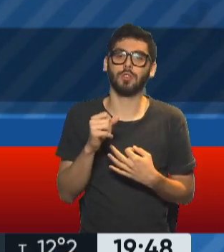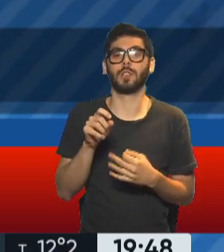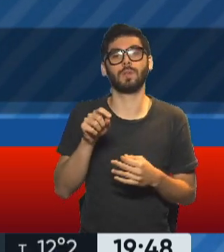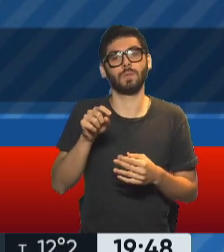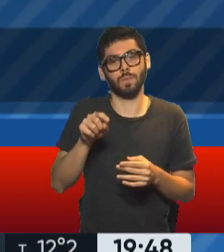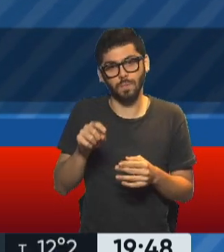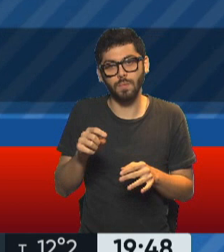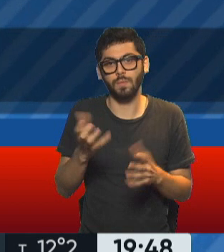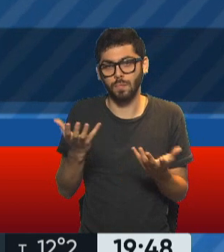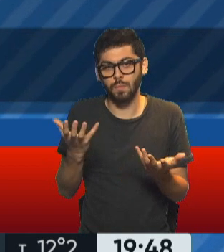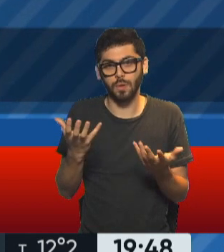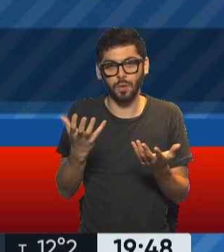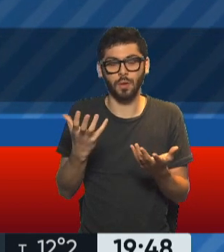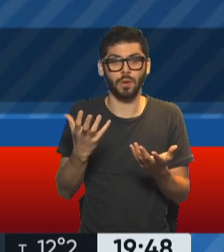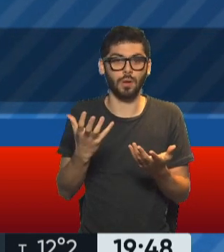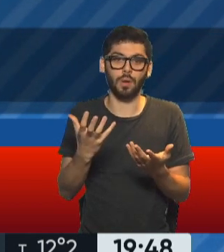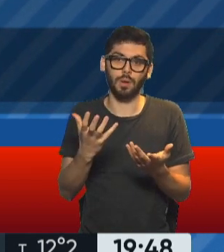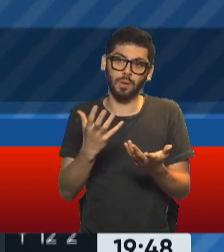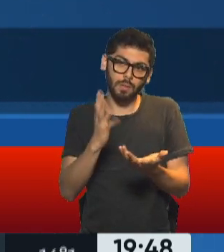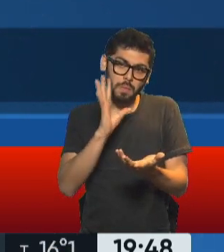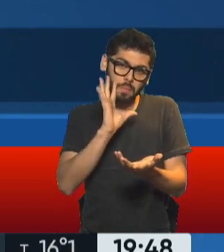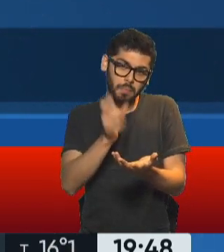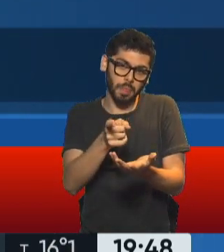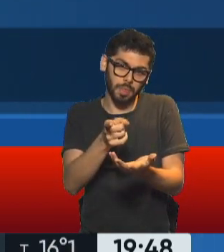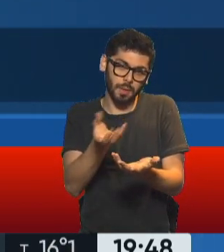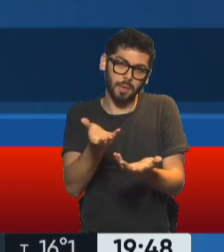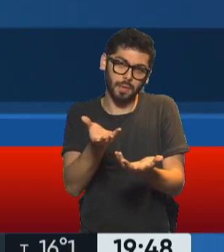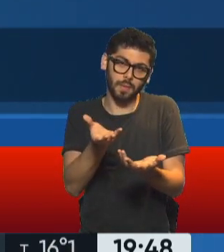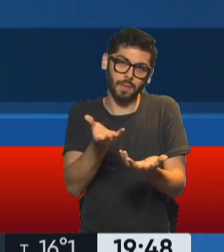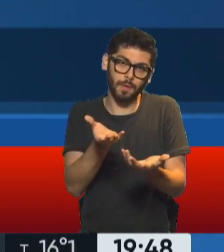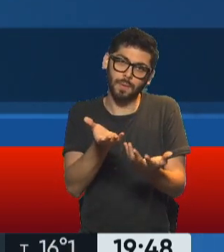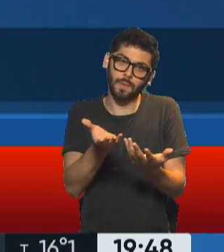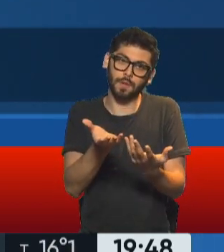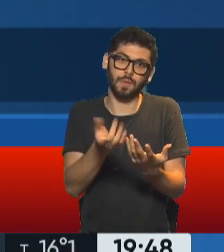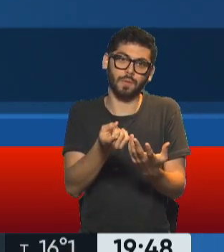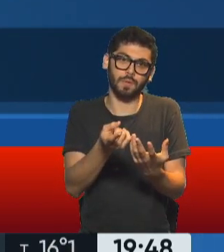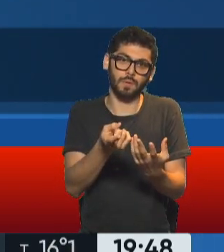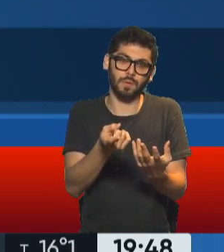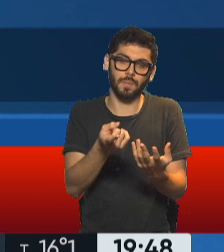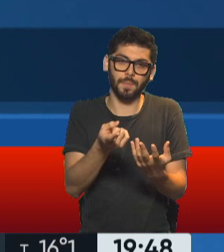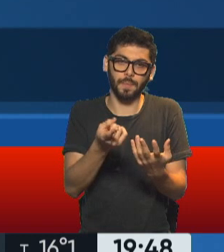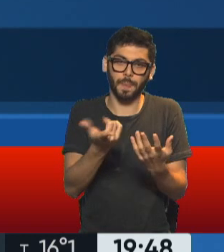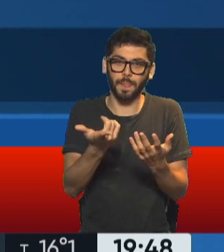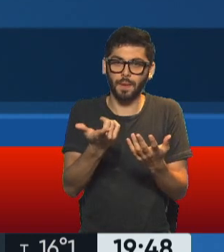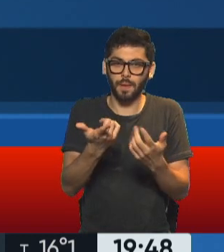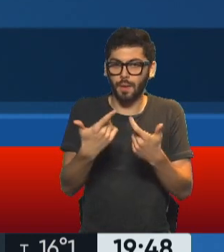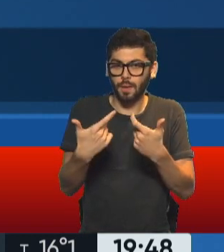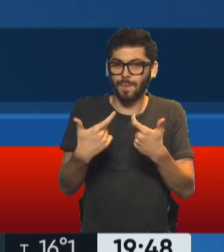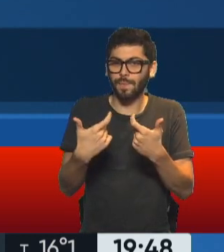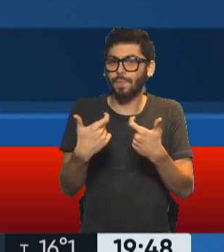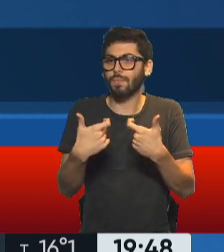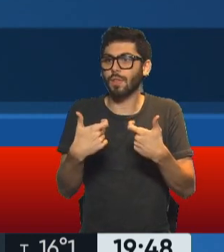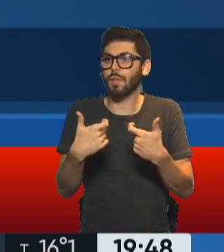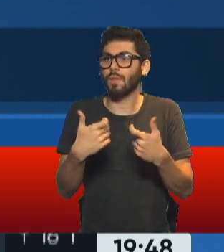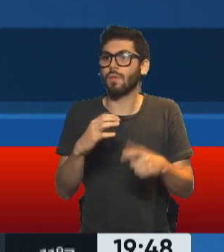juego la demarcación de los estándares en cuanto a